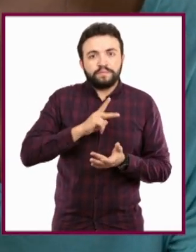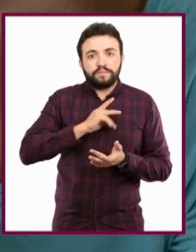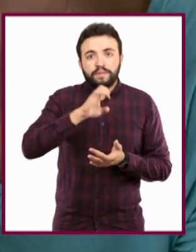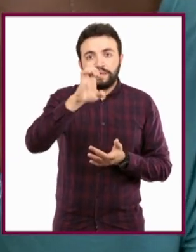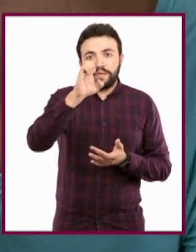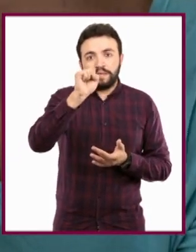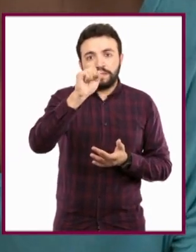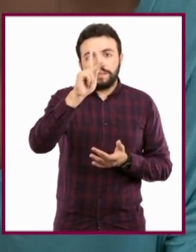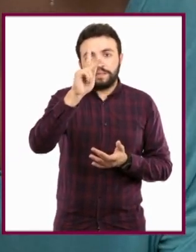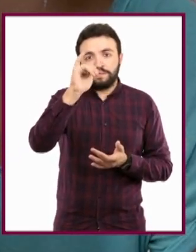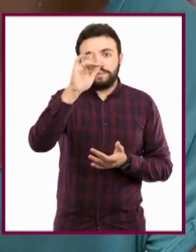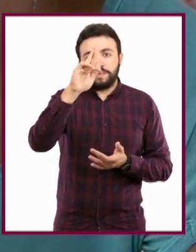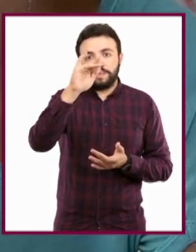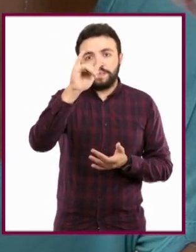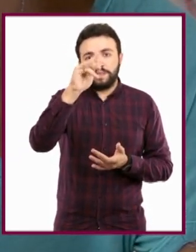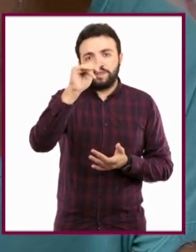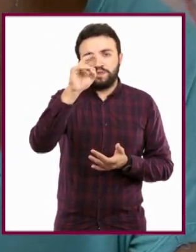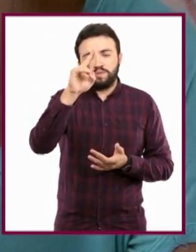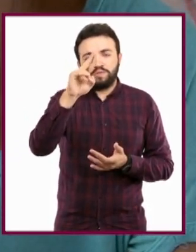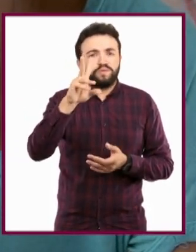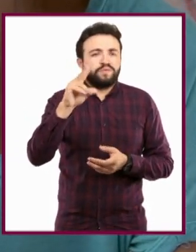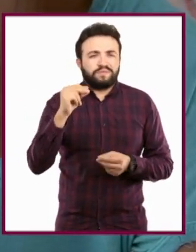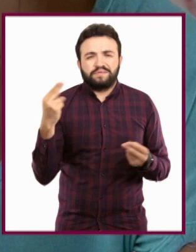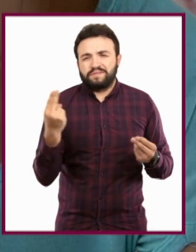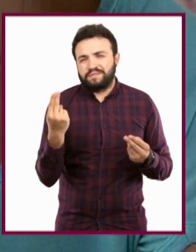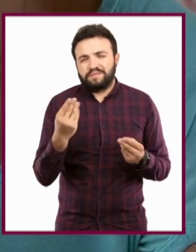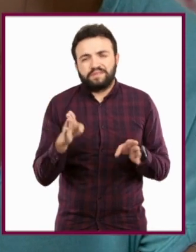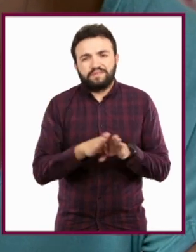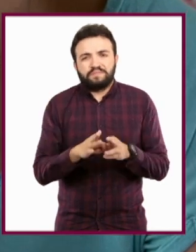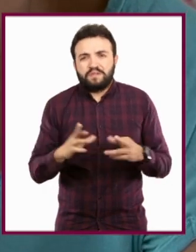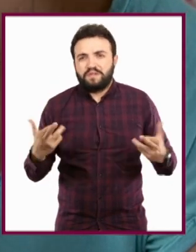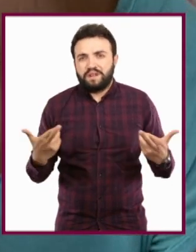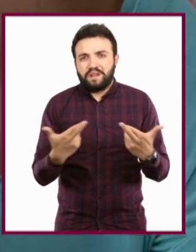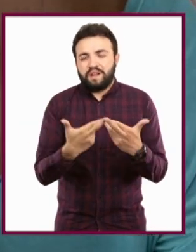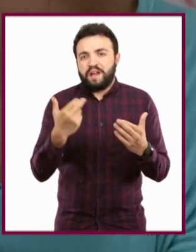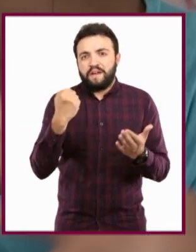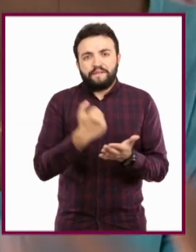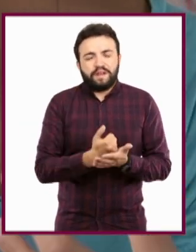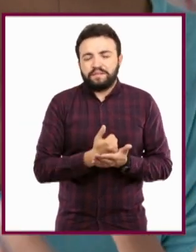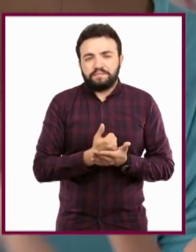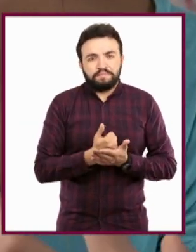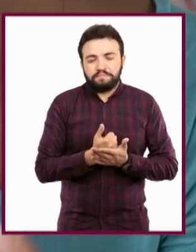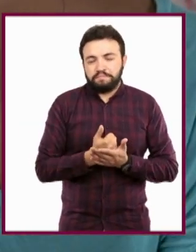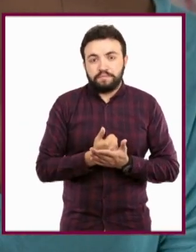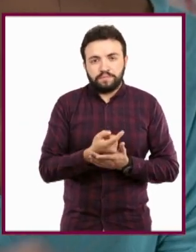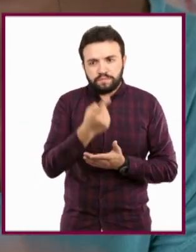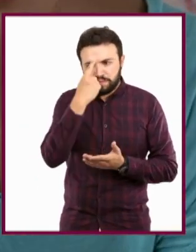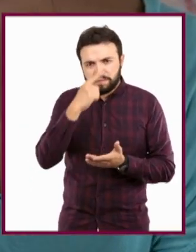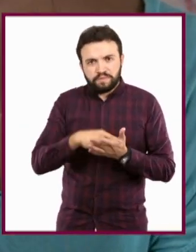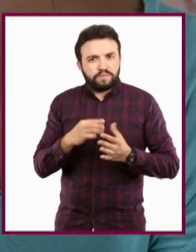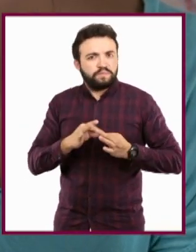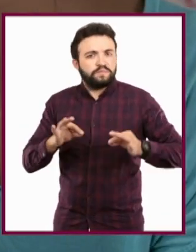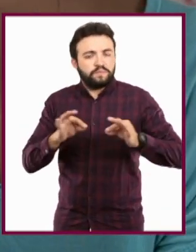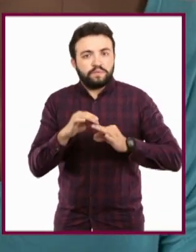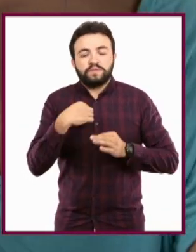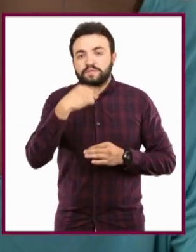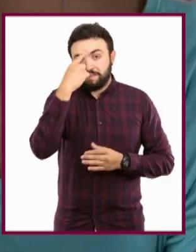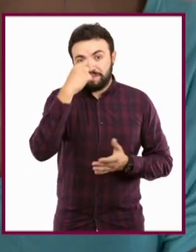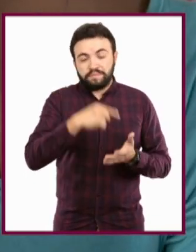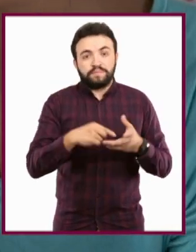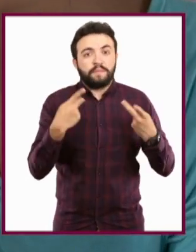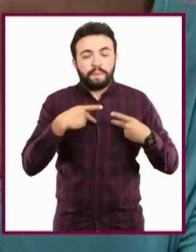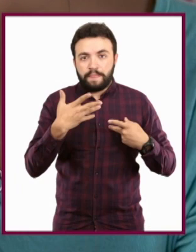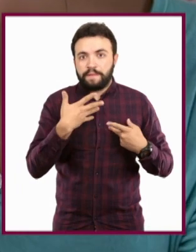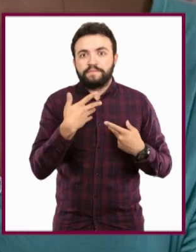ser algo religioso. ¿Y eso para qué es? ¿Crees que eso sea importante? Sí, creo que las personas tenemos varias partes, aunque